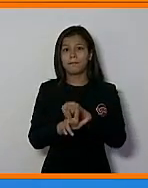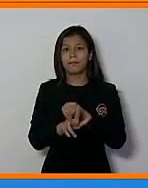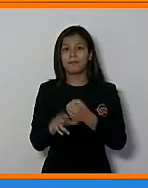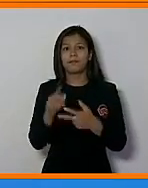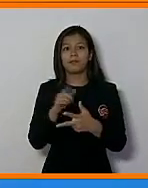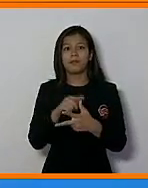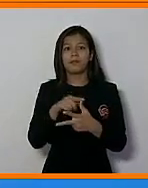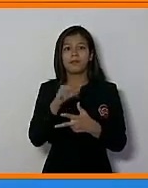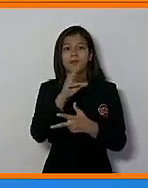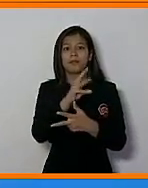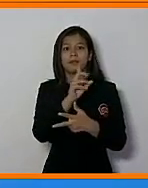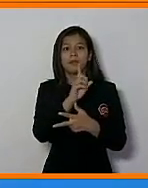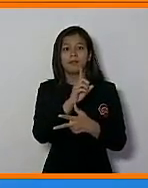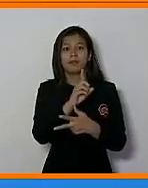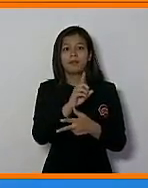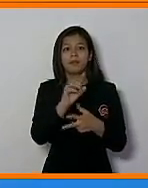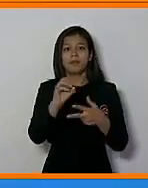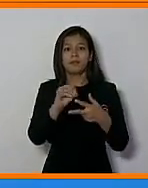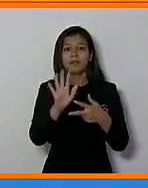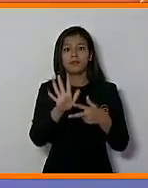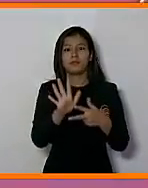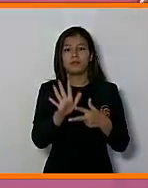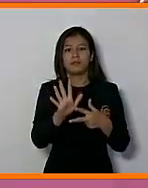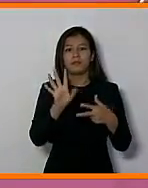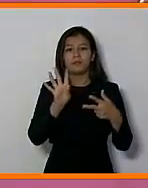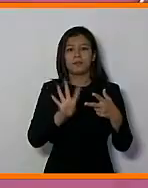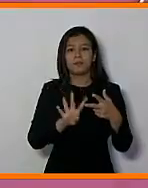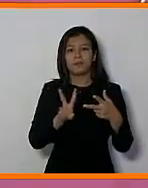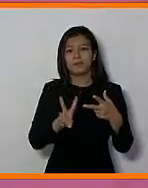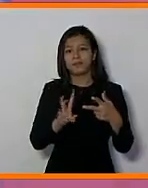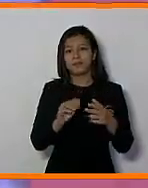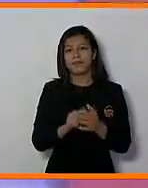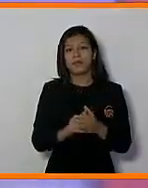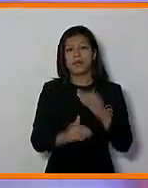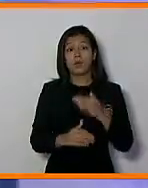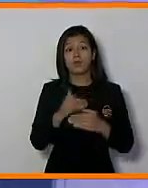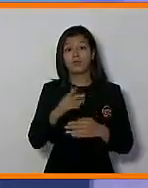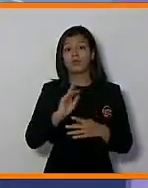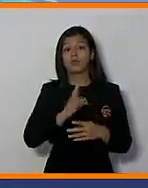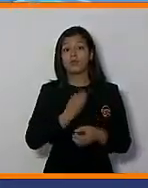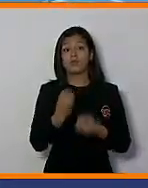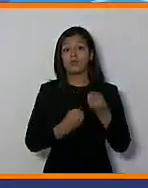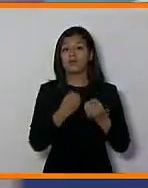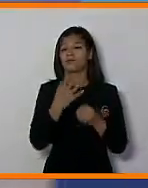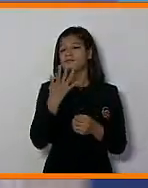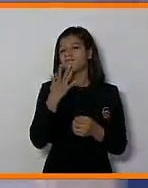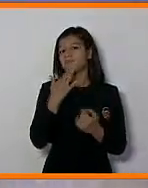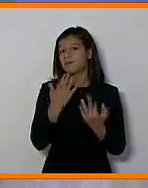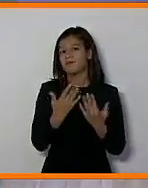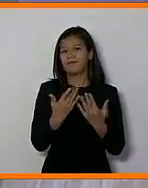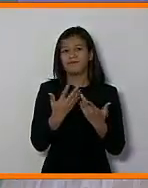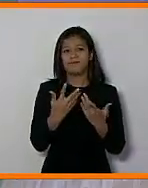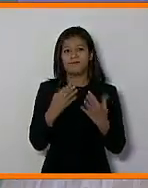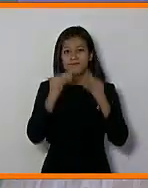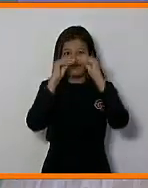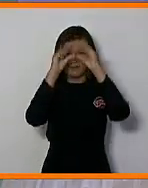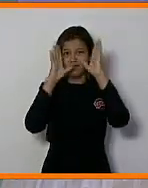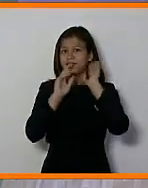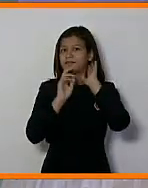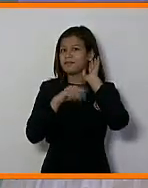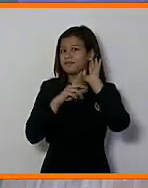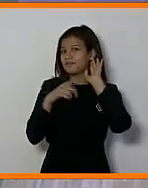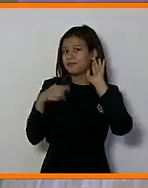son 61, 05 y 42. Continuamos con nuestro juego favorito y el más esperado de la mañana de